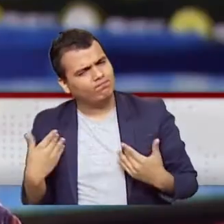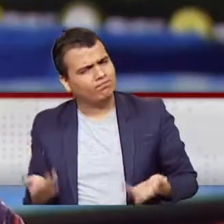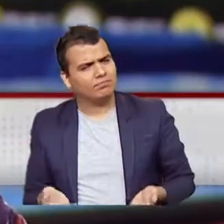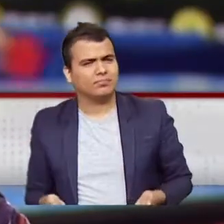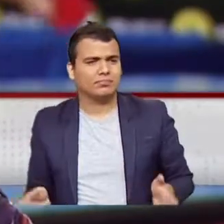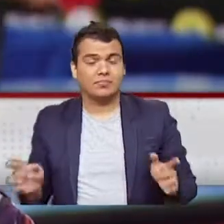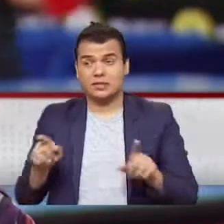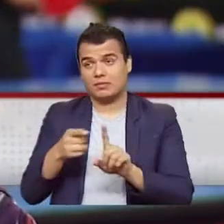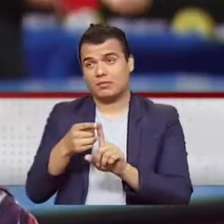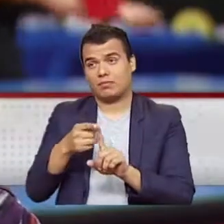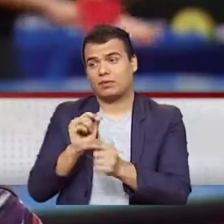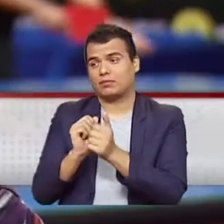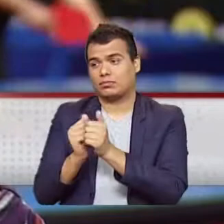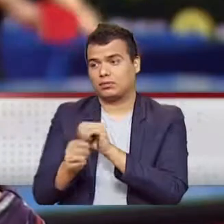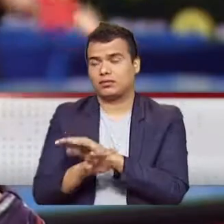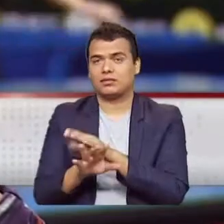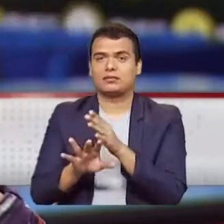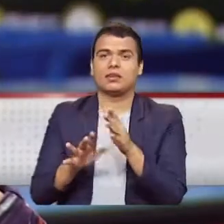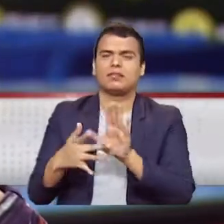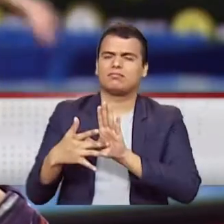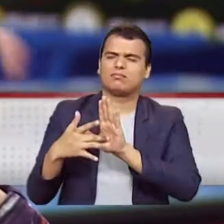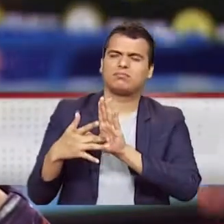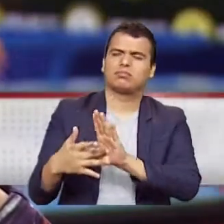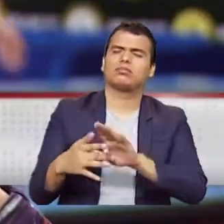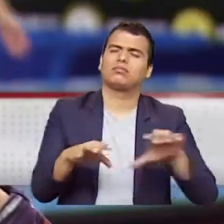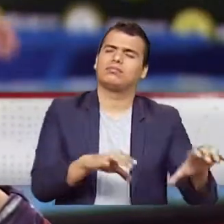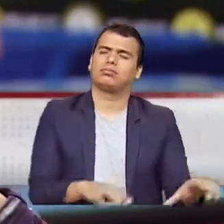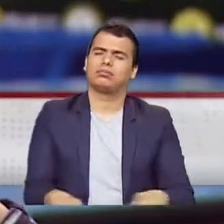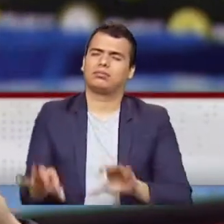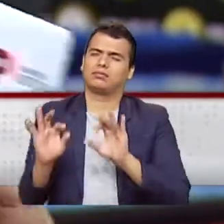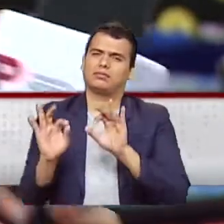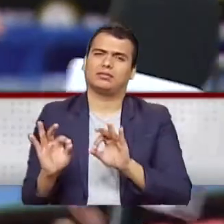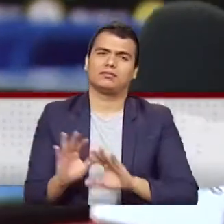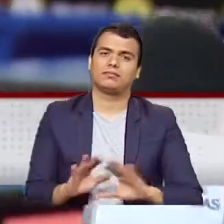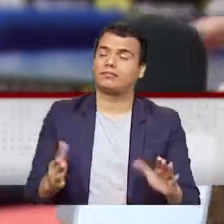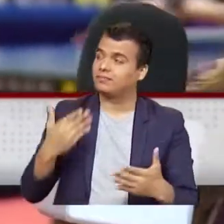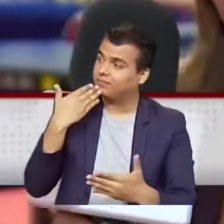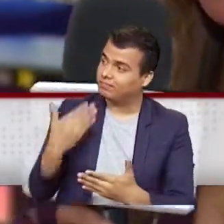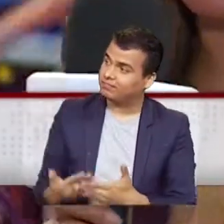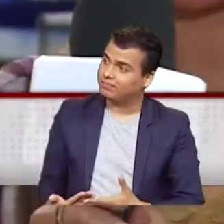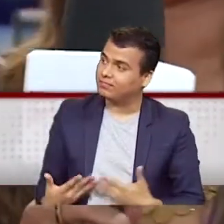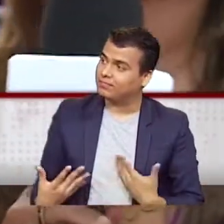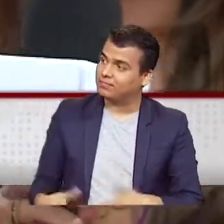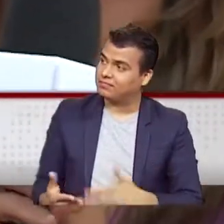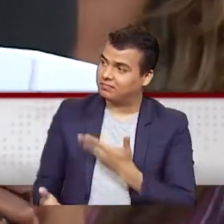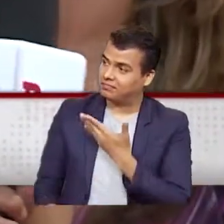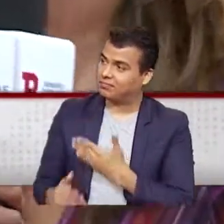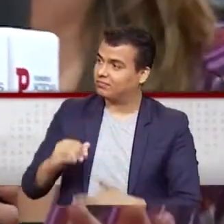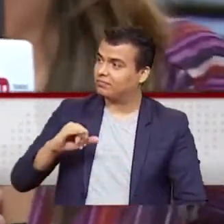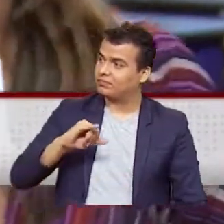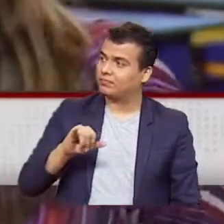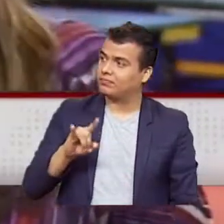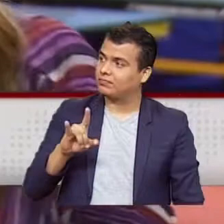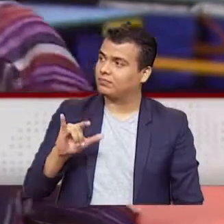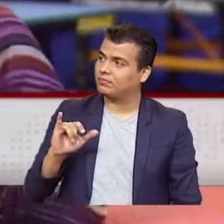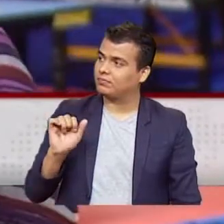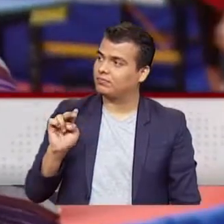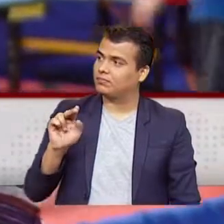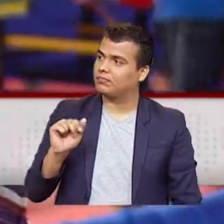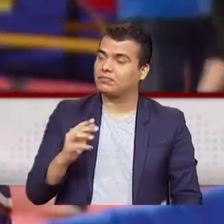primeramente clasificar y luego llegar allá y dar lo mejor de mí en cada partido. Bueno, muchísimas gracias, Juliana. Así